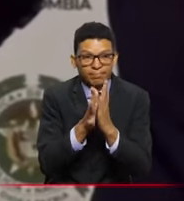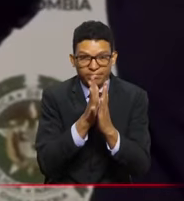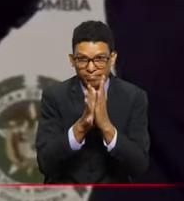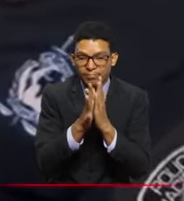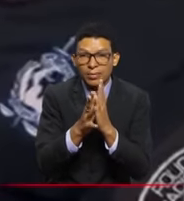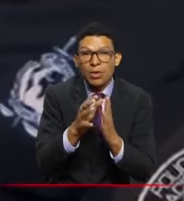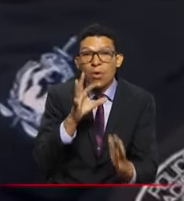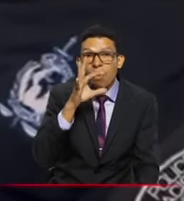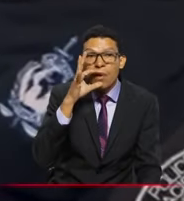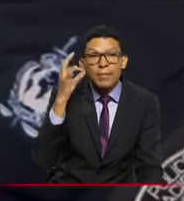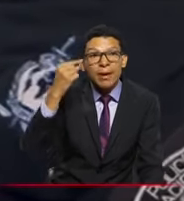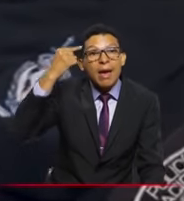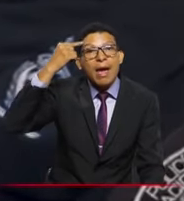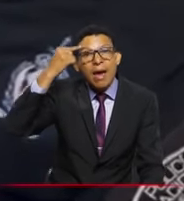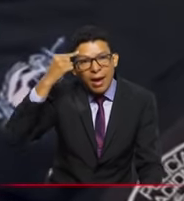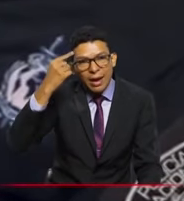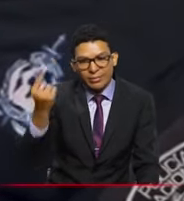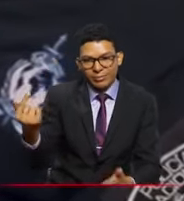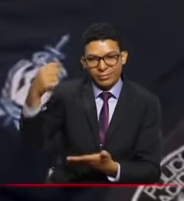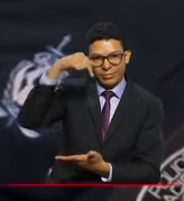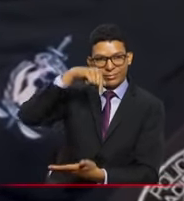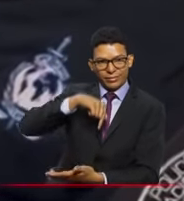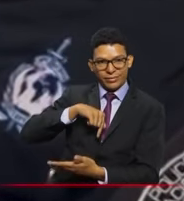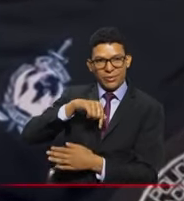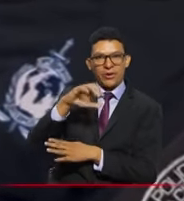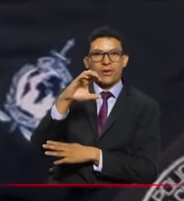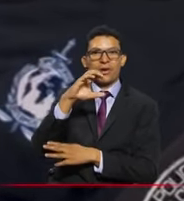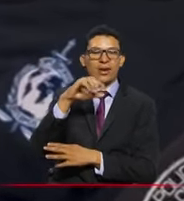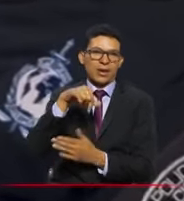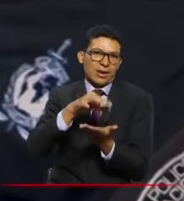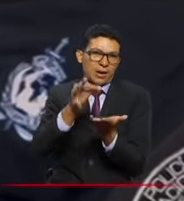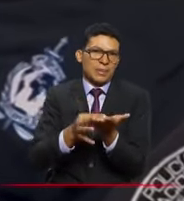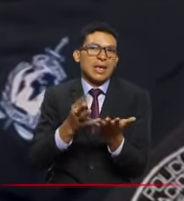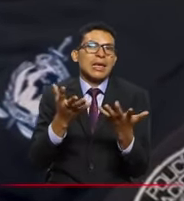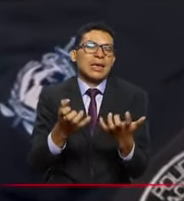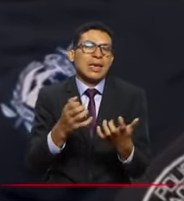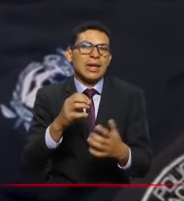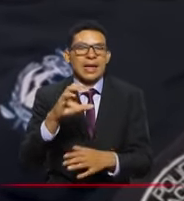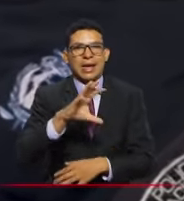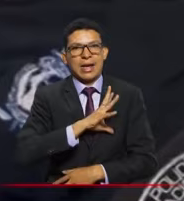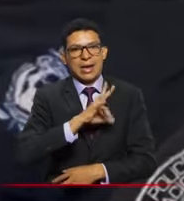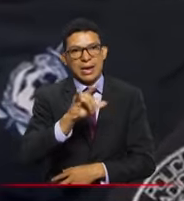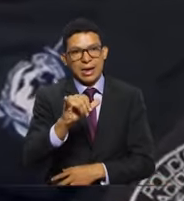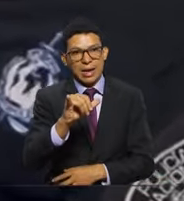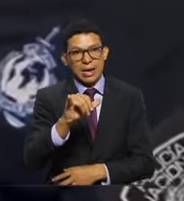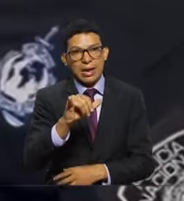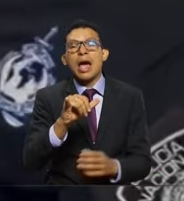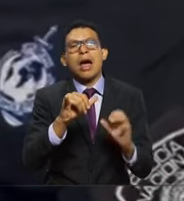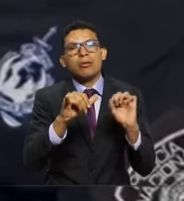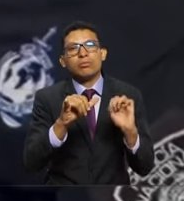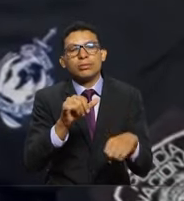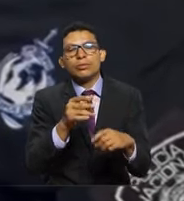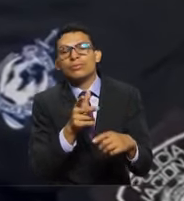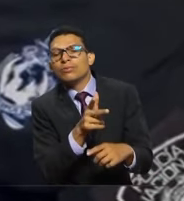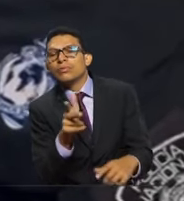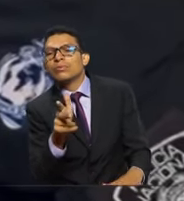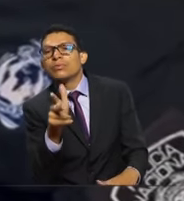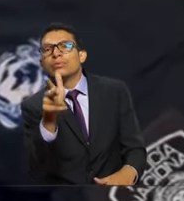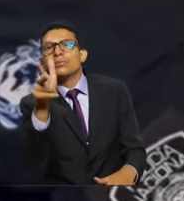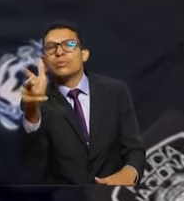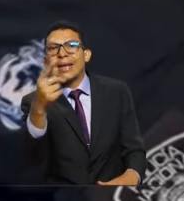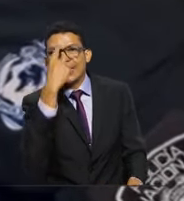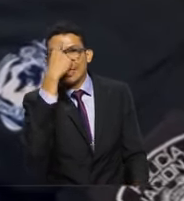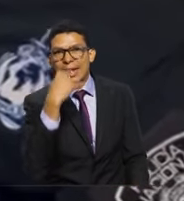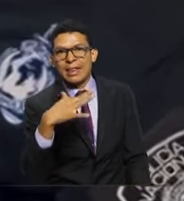hombre pensaba viajar hasta acá, hasta la capital del Valle del Cauca, para posteriormente seguir camino hasta Santa